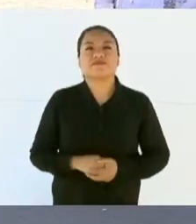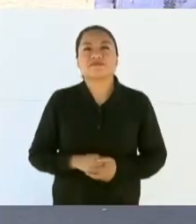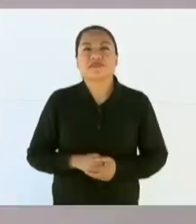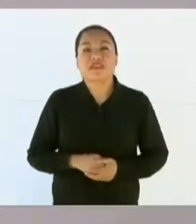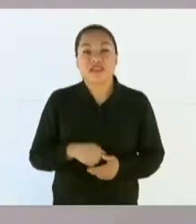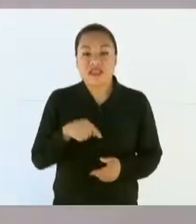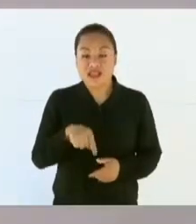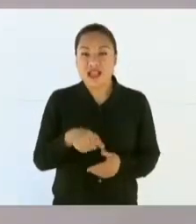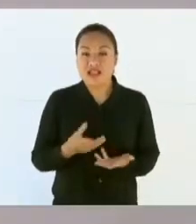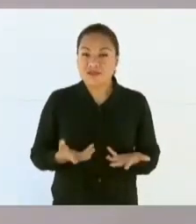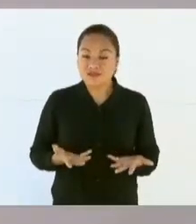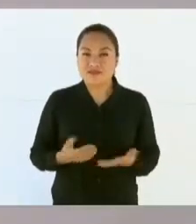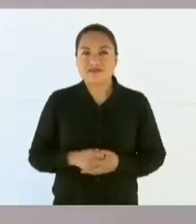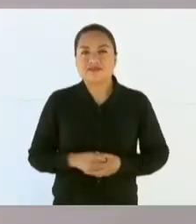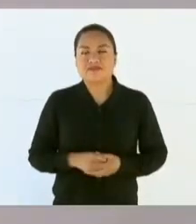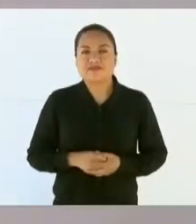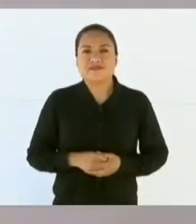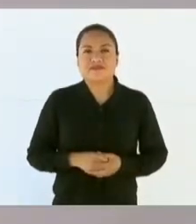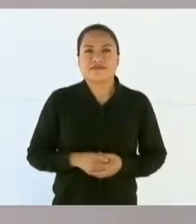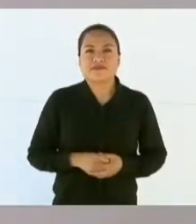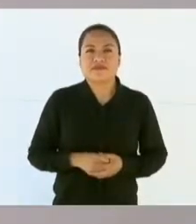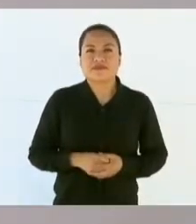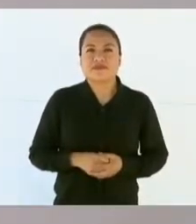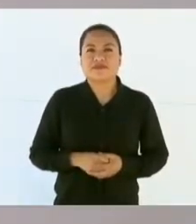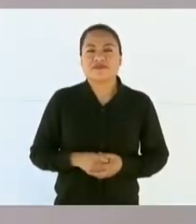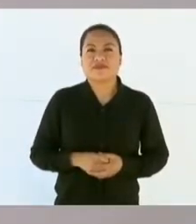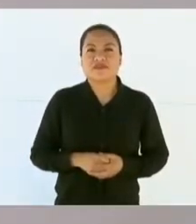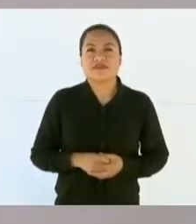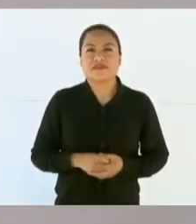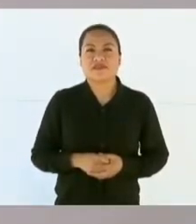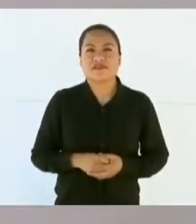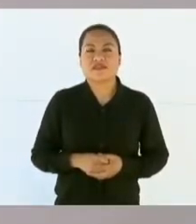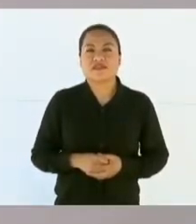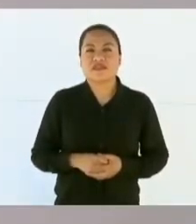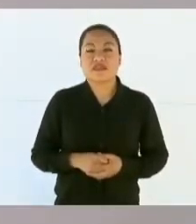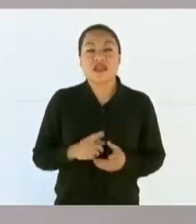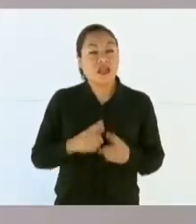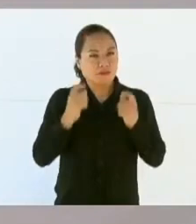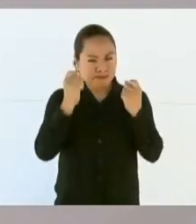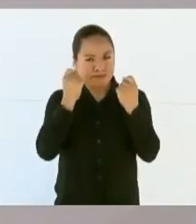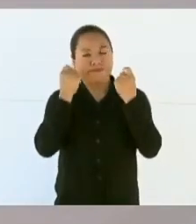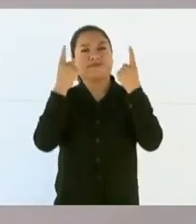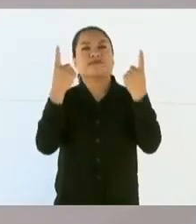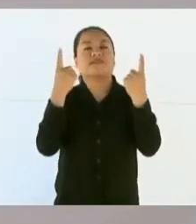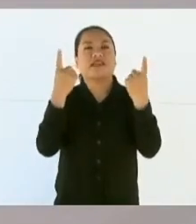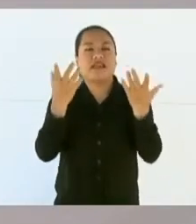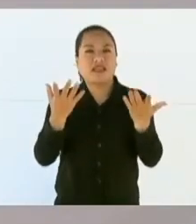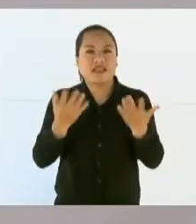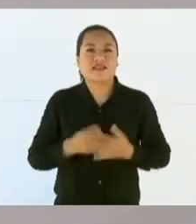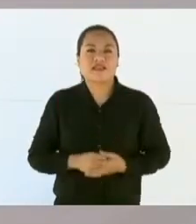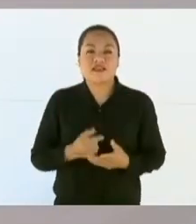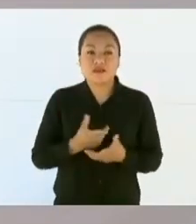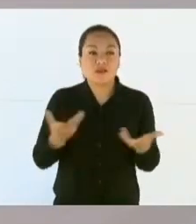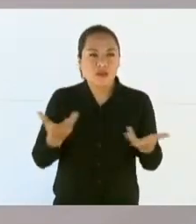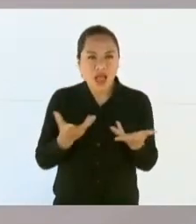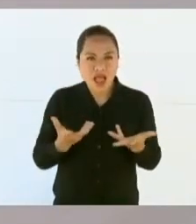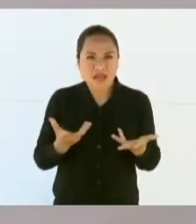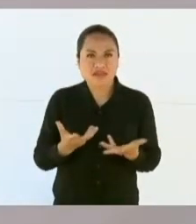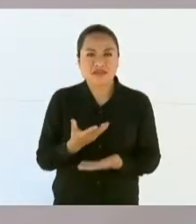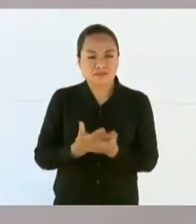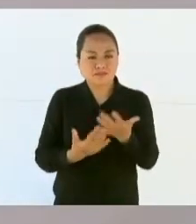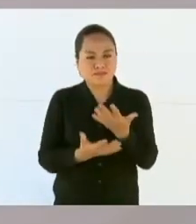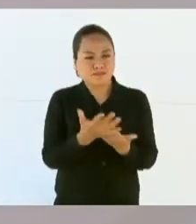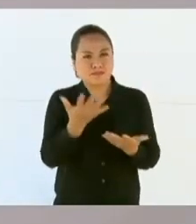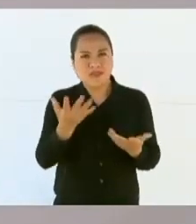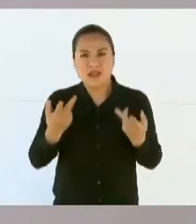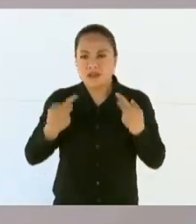Es, como se ha dicho, admirable lo realizado por la gente